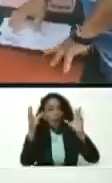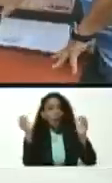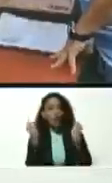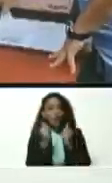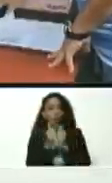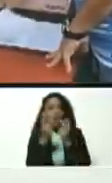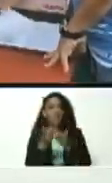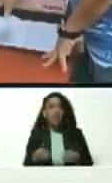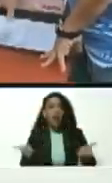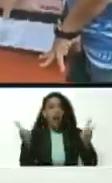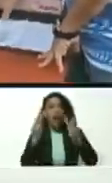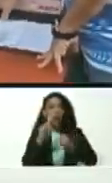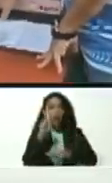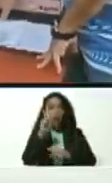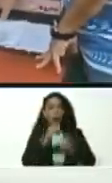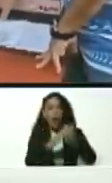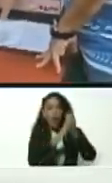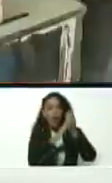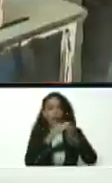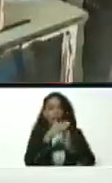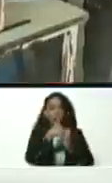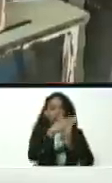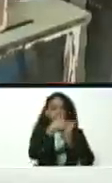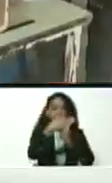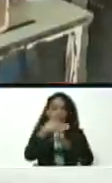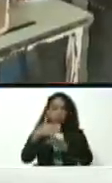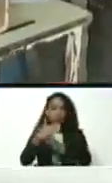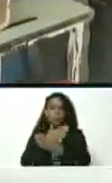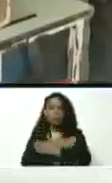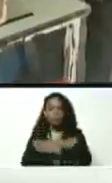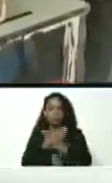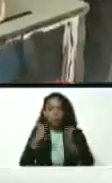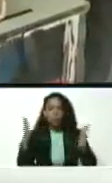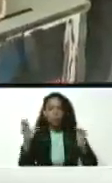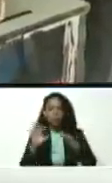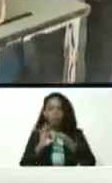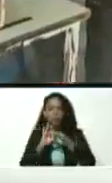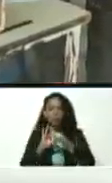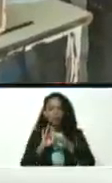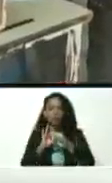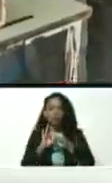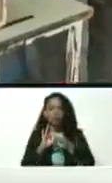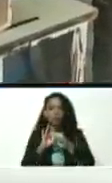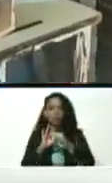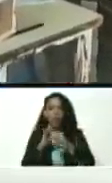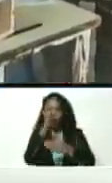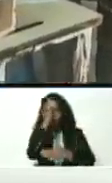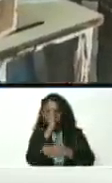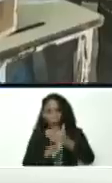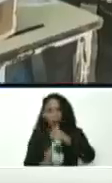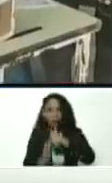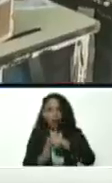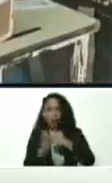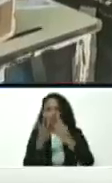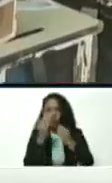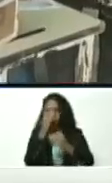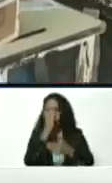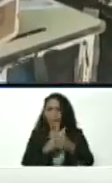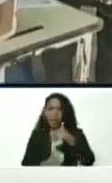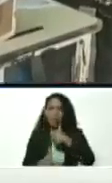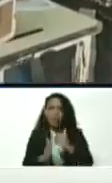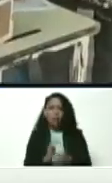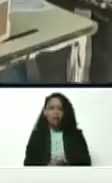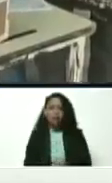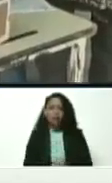de un liderazgo compartido solidario unido humilde muy humilde